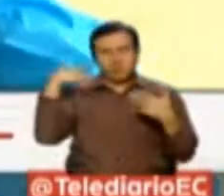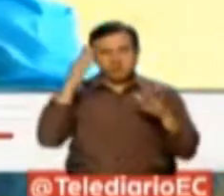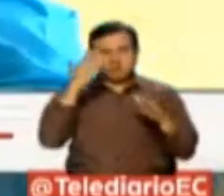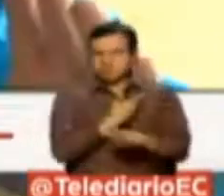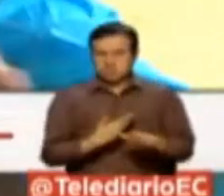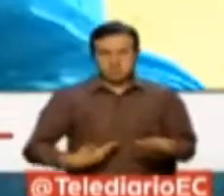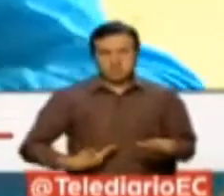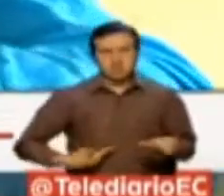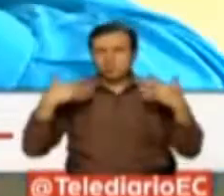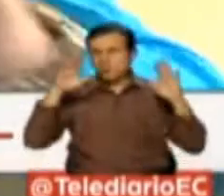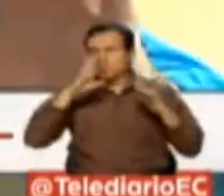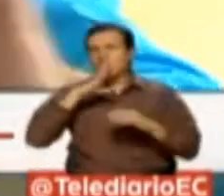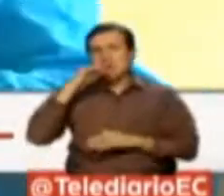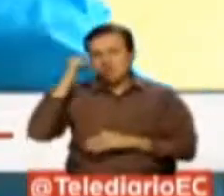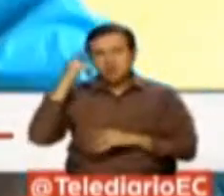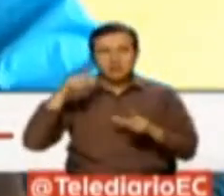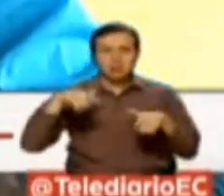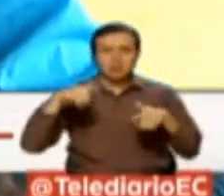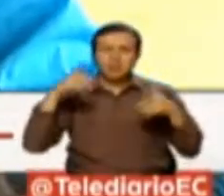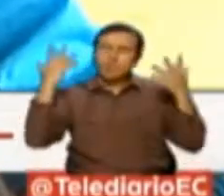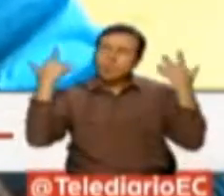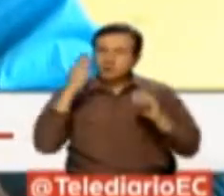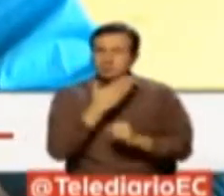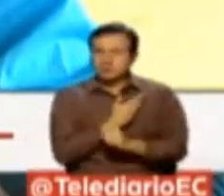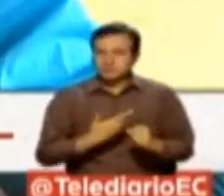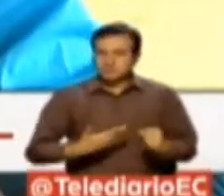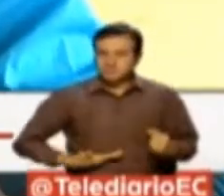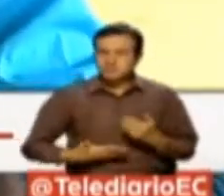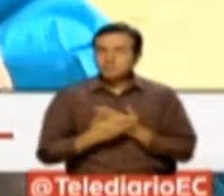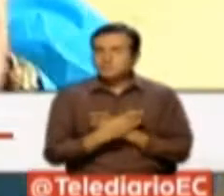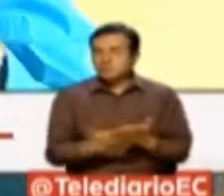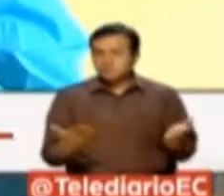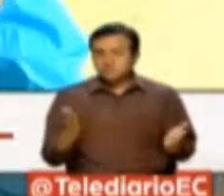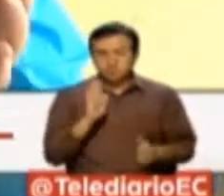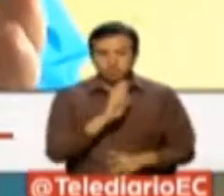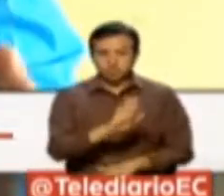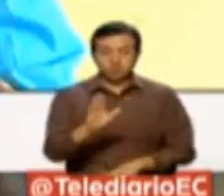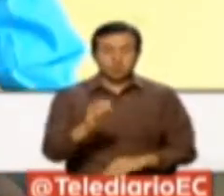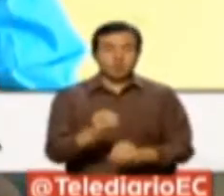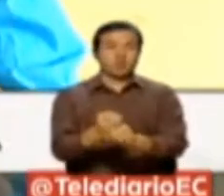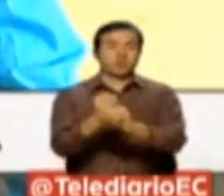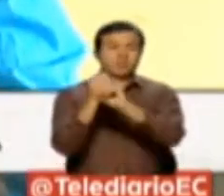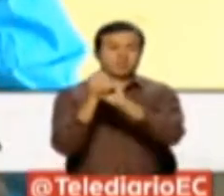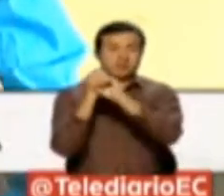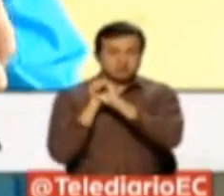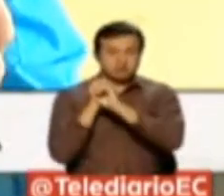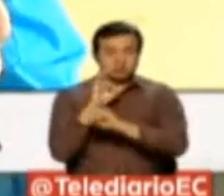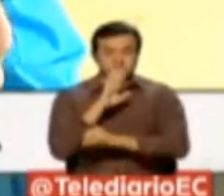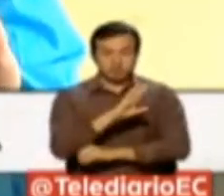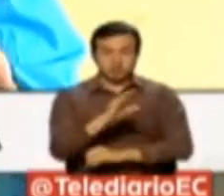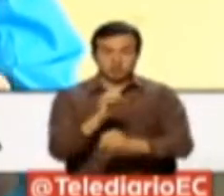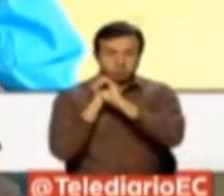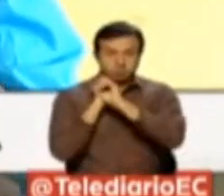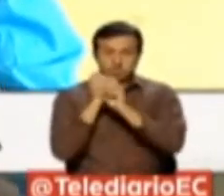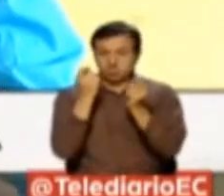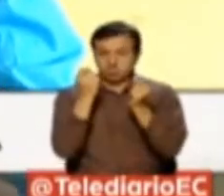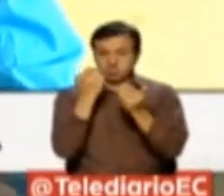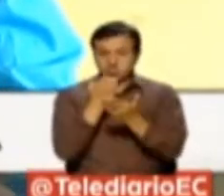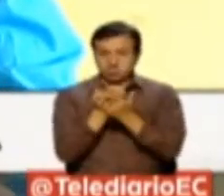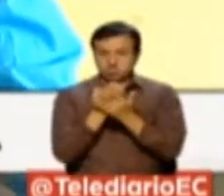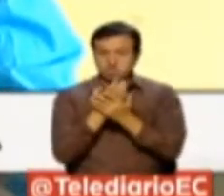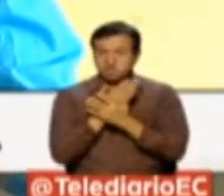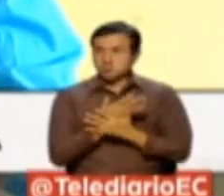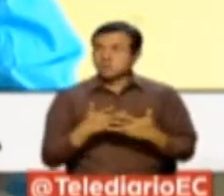gobierno olvídense de correa olvídense de moreno cualquier gobierno tiene la obligación de mantener la liquidez de la